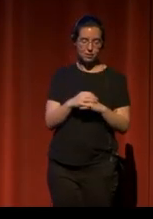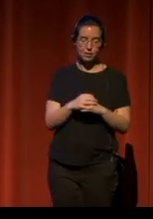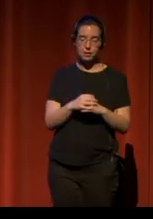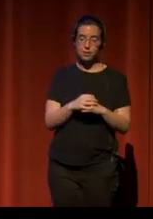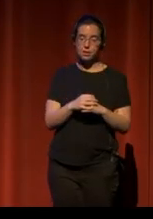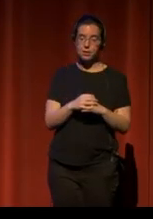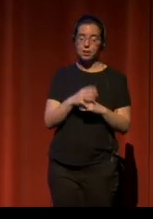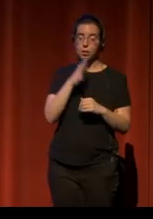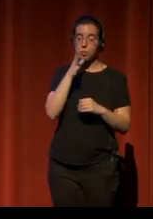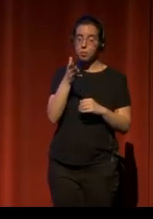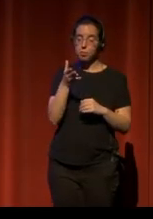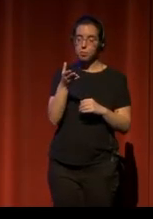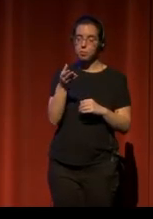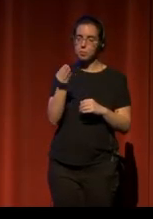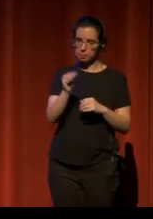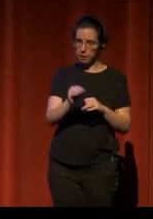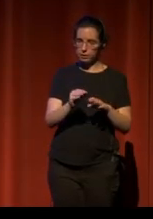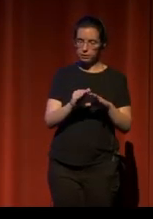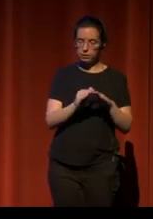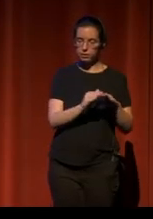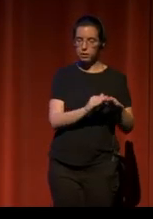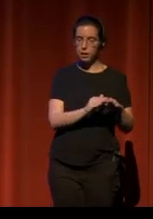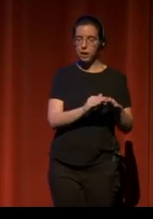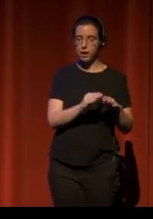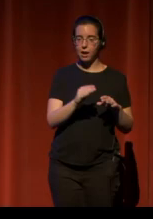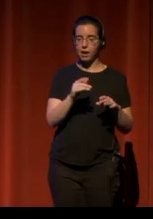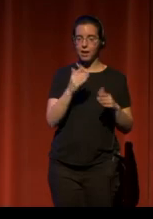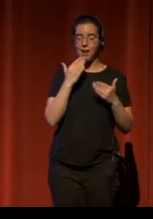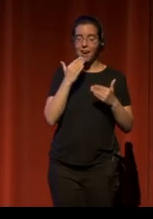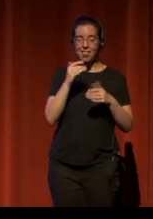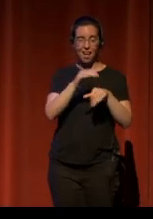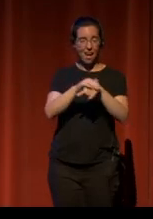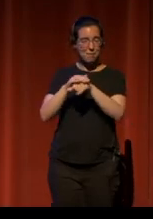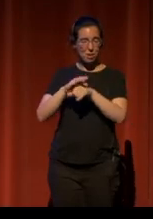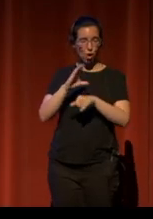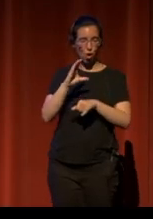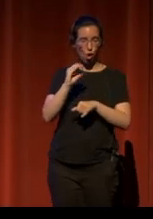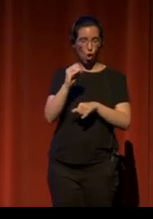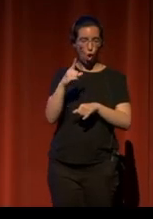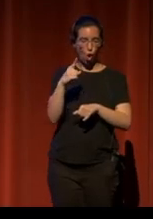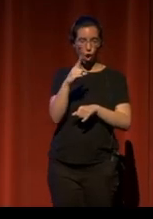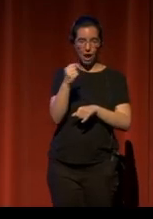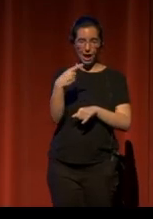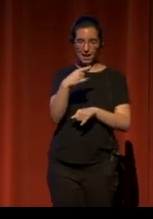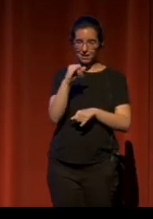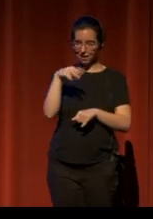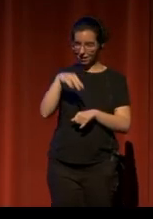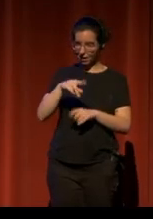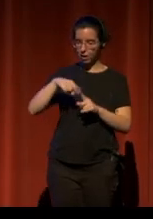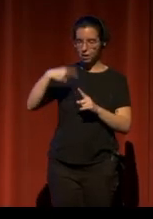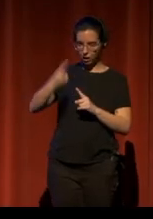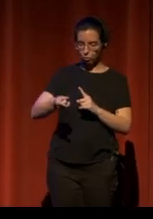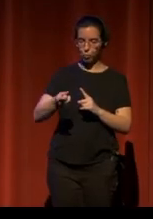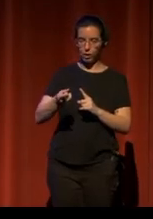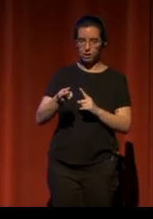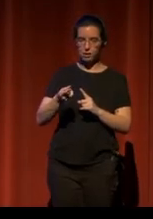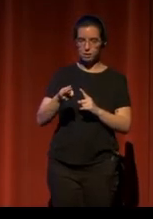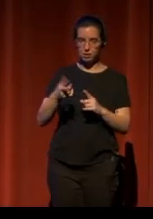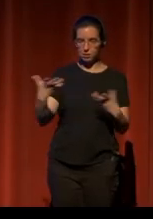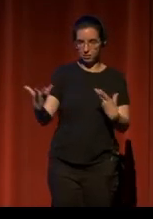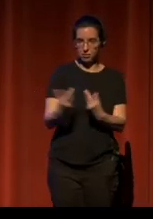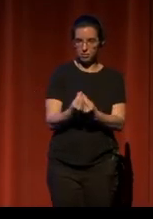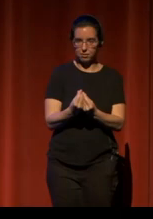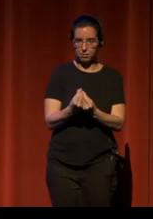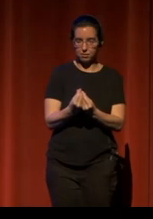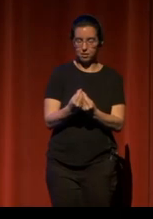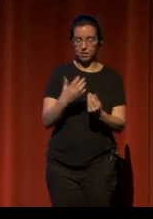todo e gracias a los amigos del colegi que también nos acompañarán os acompañarán hoy más que yo